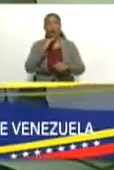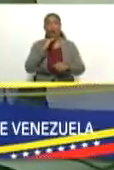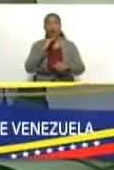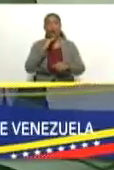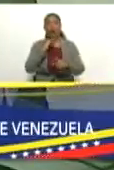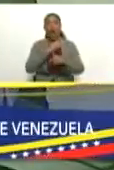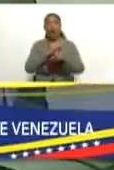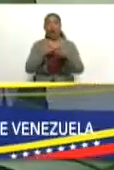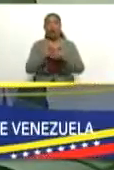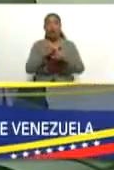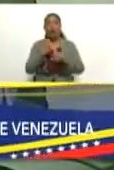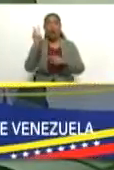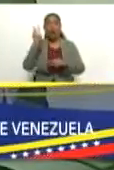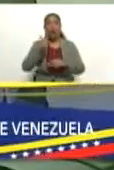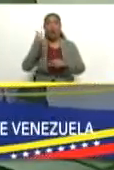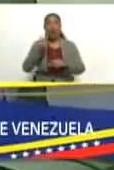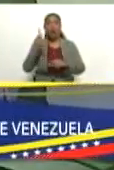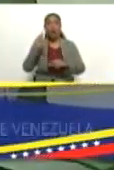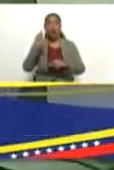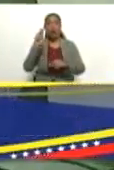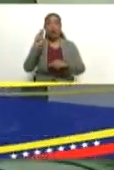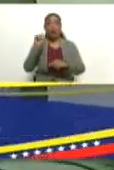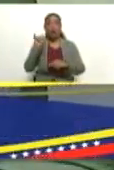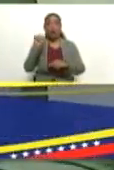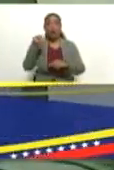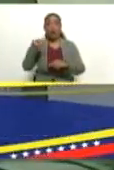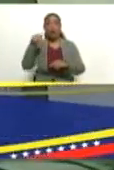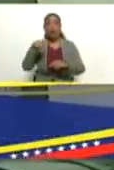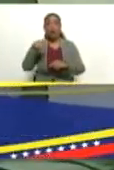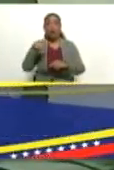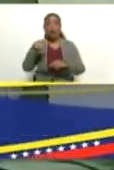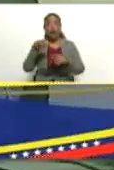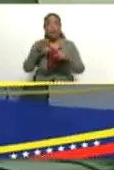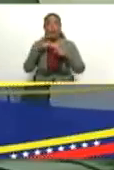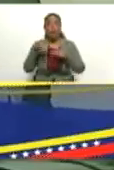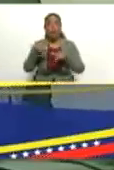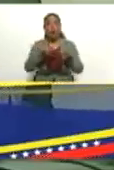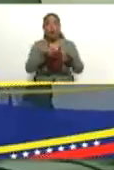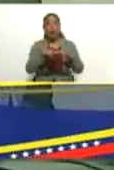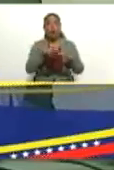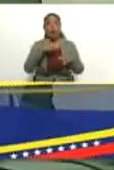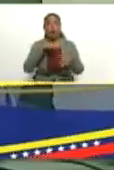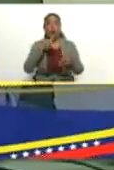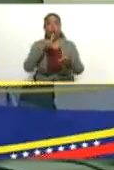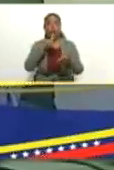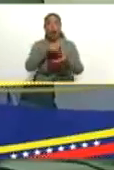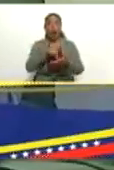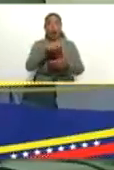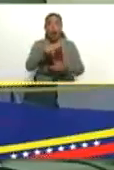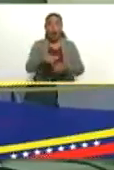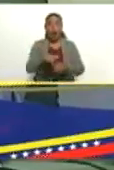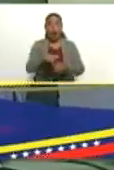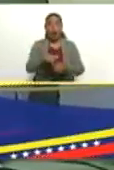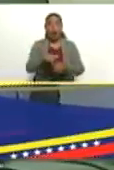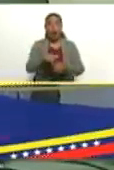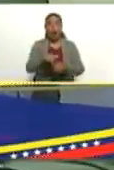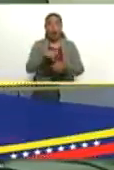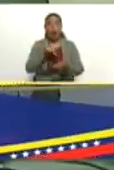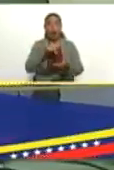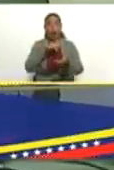Tuy. Y Santa Teresa del Tuy es una región especial. Cuando llegamos a Santa Teresa ahorita, Silita,